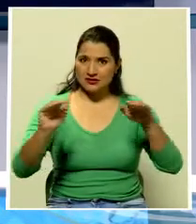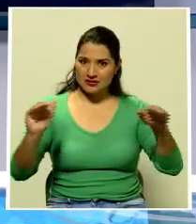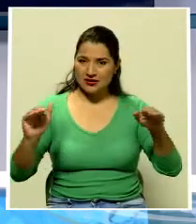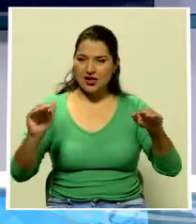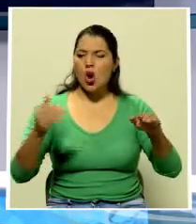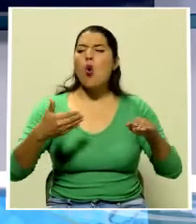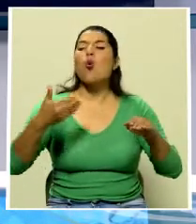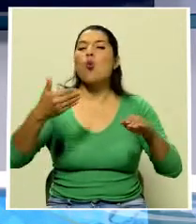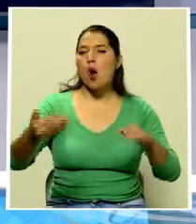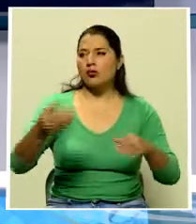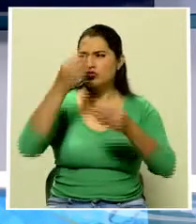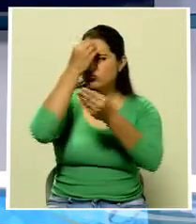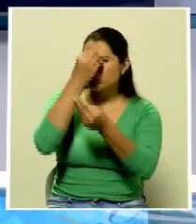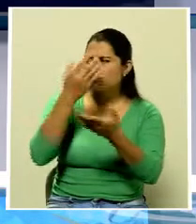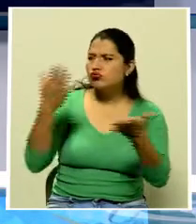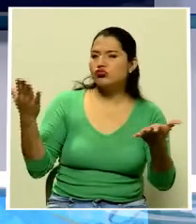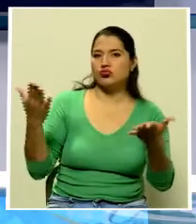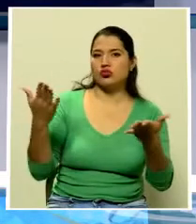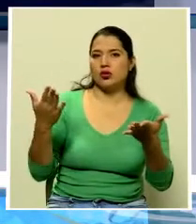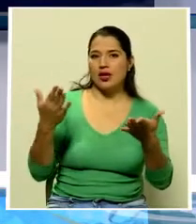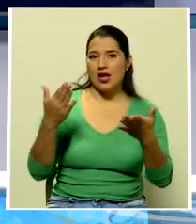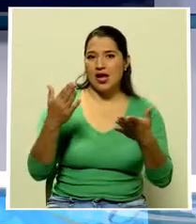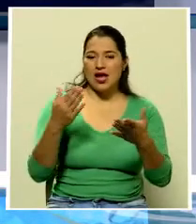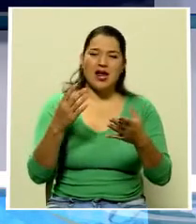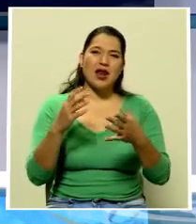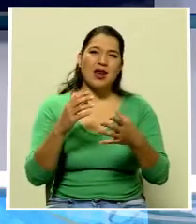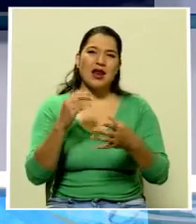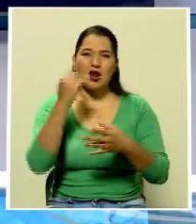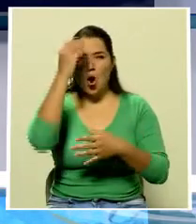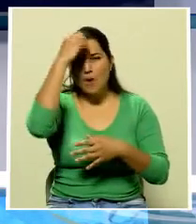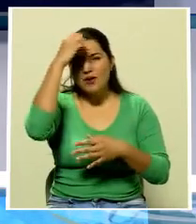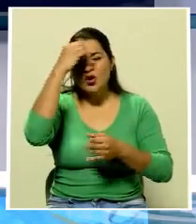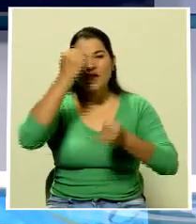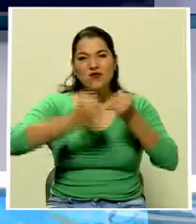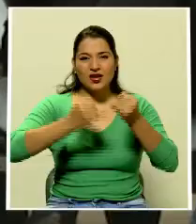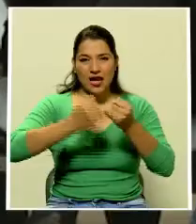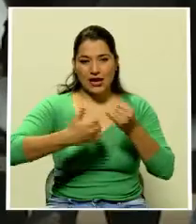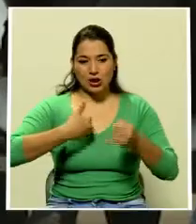las conclusiones a las que llegó este órgano del Congreso.